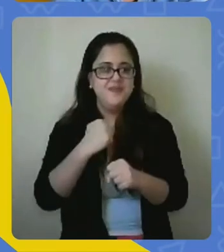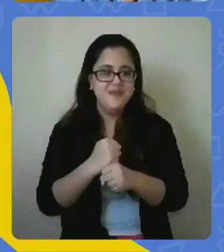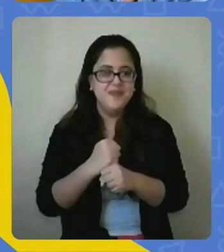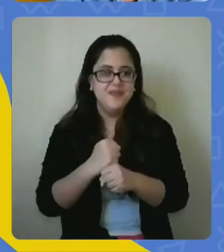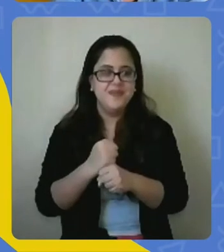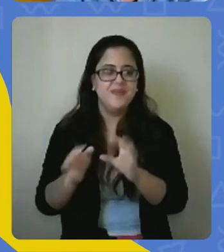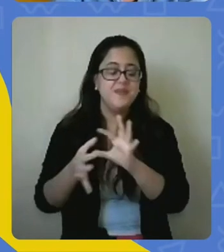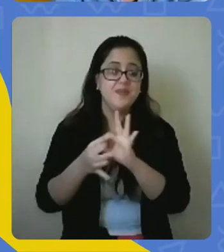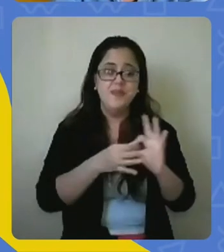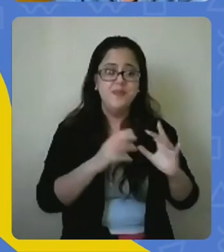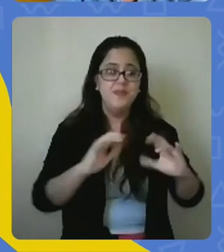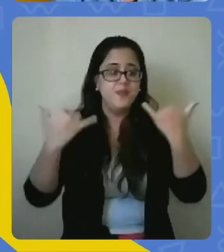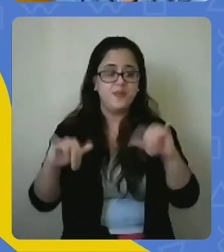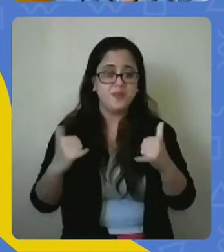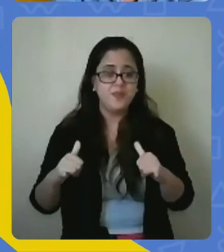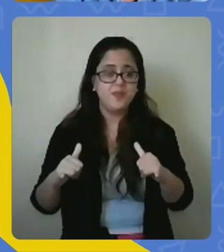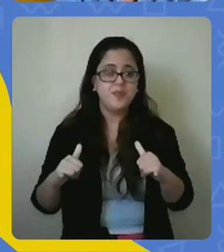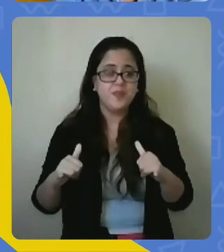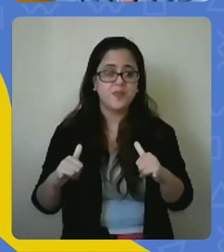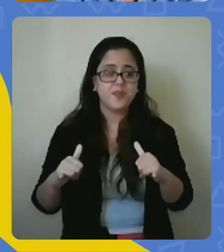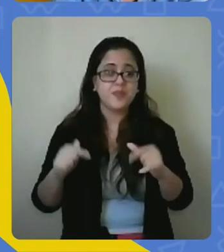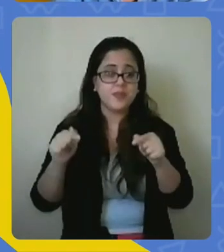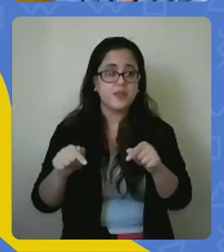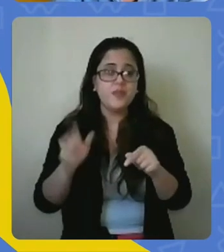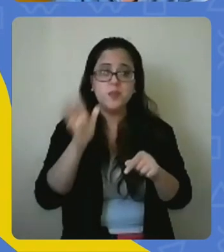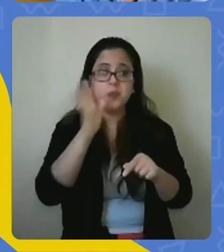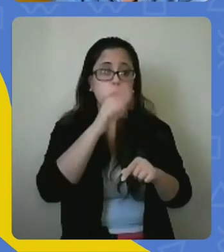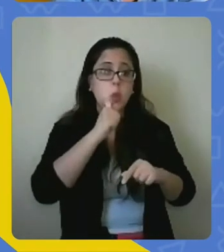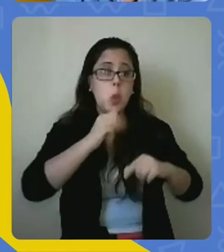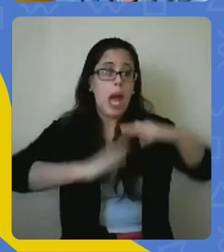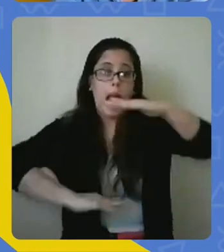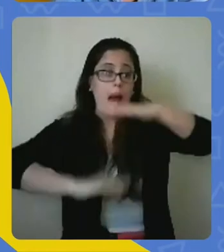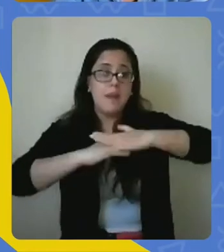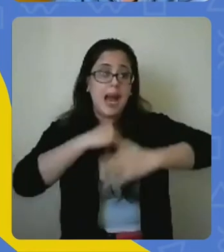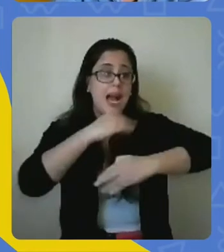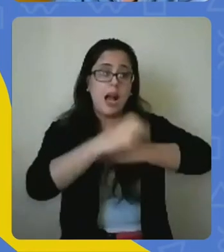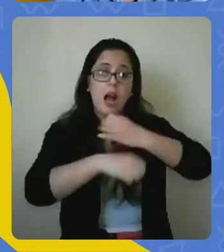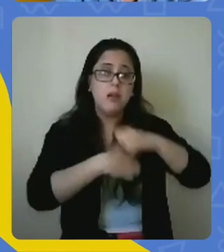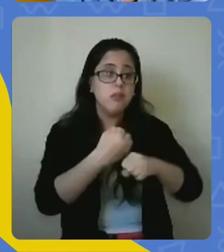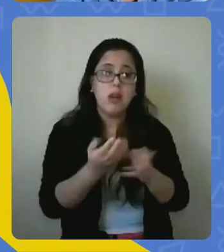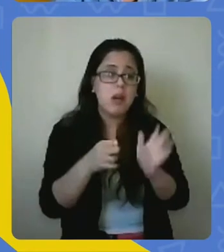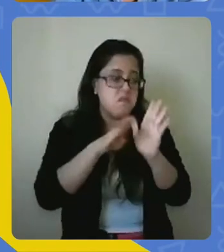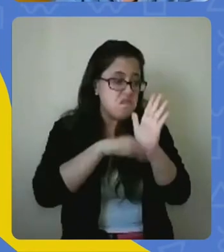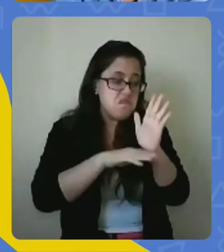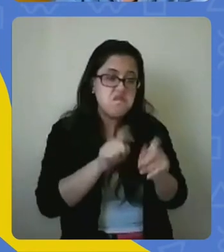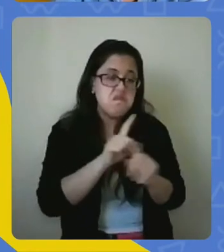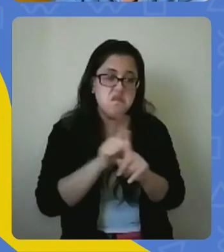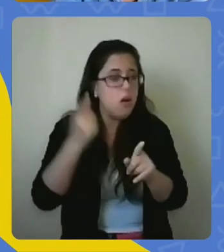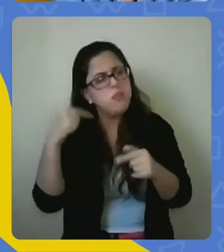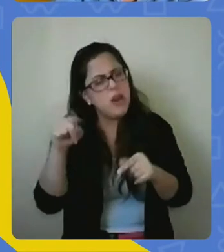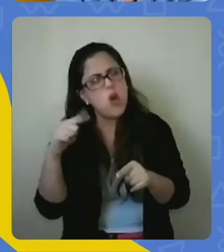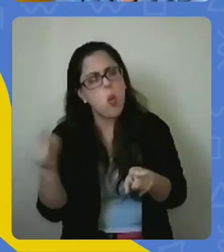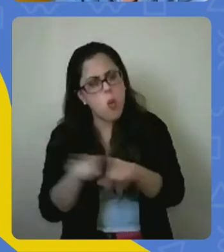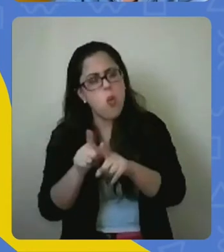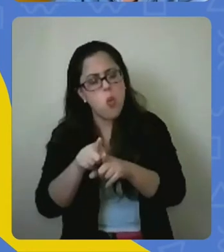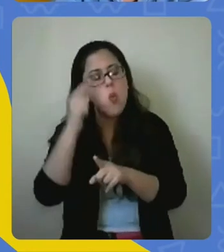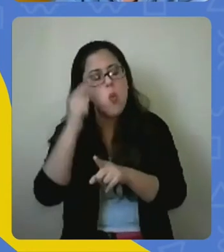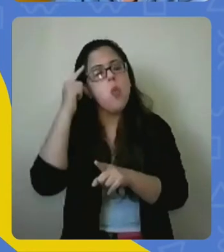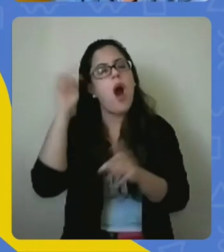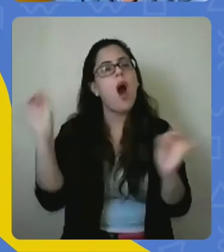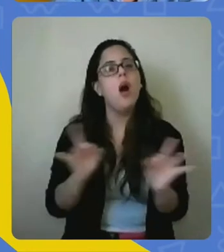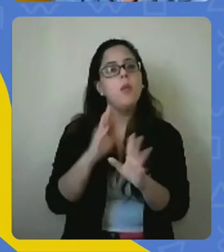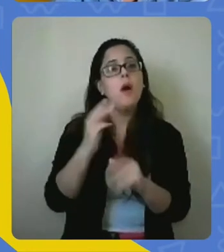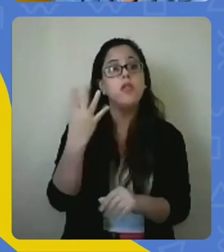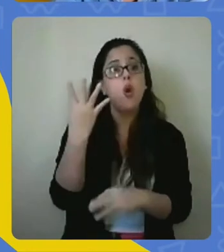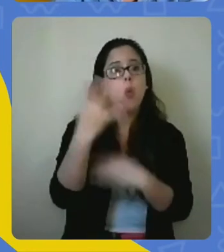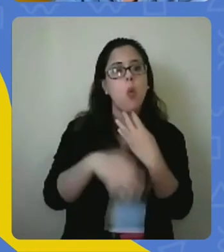juego que no tiene límite de edad, ¿no? Pensamos que a partir de los 4, si es que juega